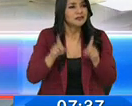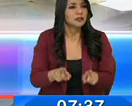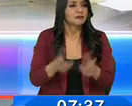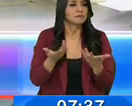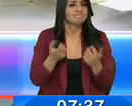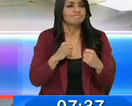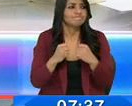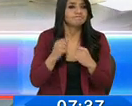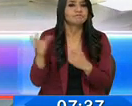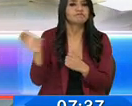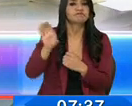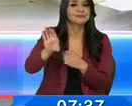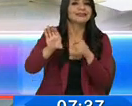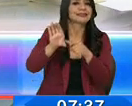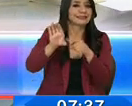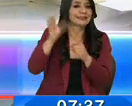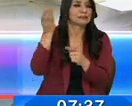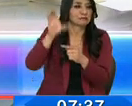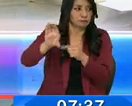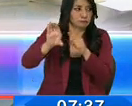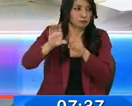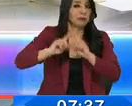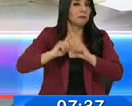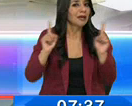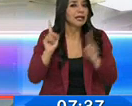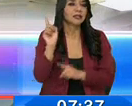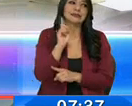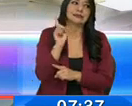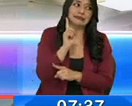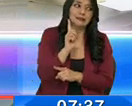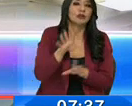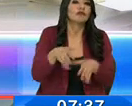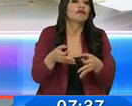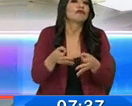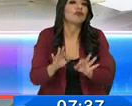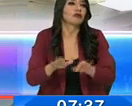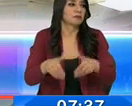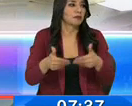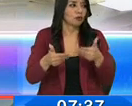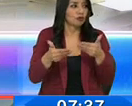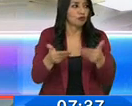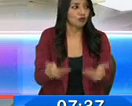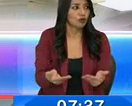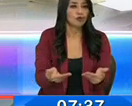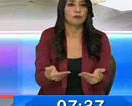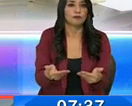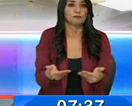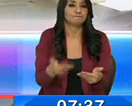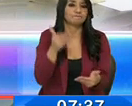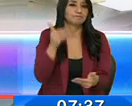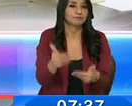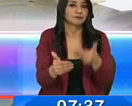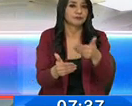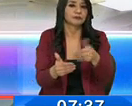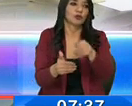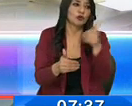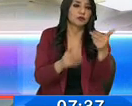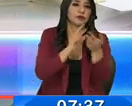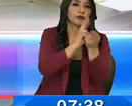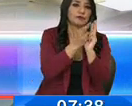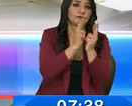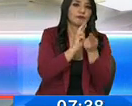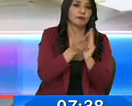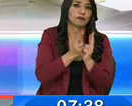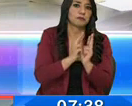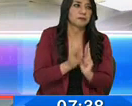de financiamiento. Lo que sí no nos ha parecido adecuado es la forma como esto se ha intercalado con otras reformas de ley que